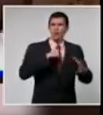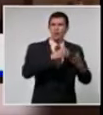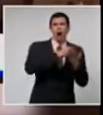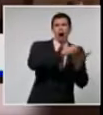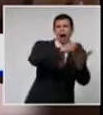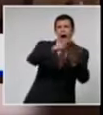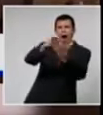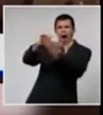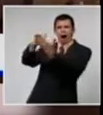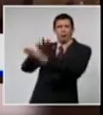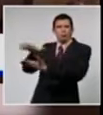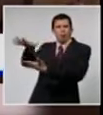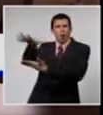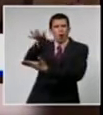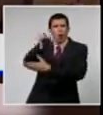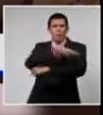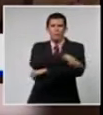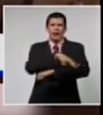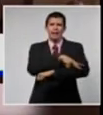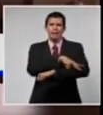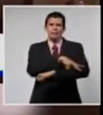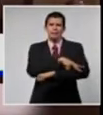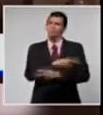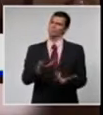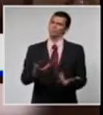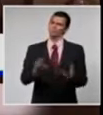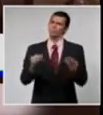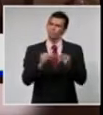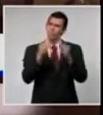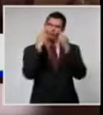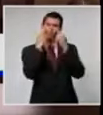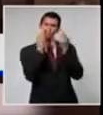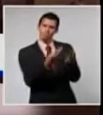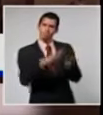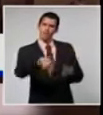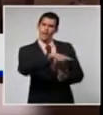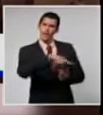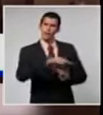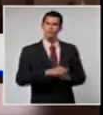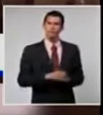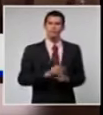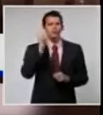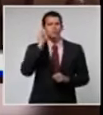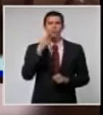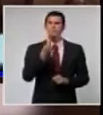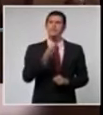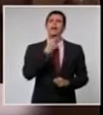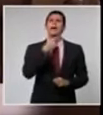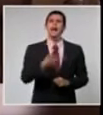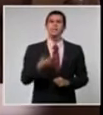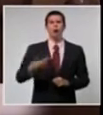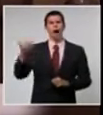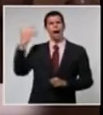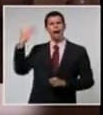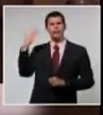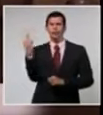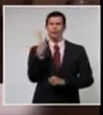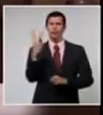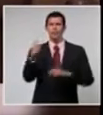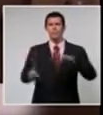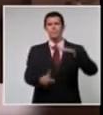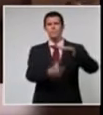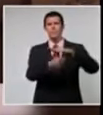los expresidentes de Brasil, Dilma Rousseff y Lula, como el expresidente